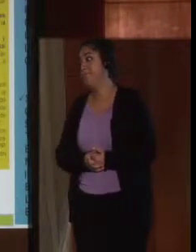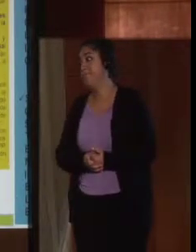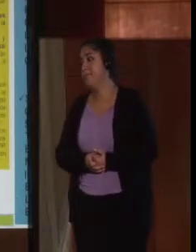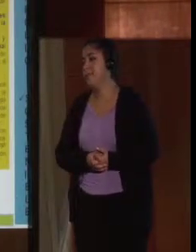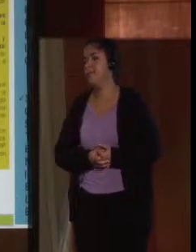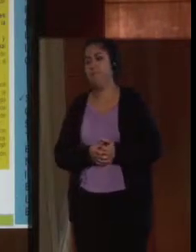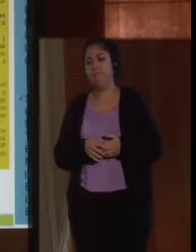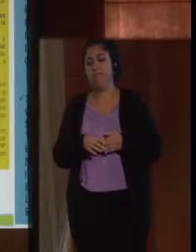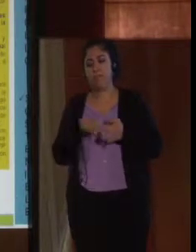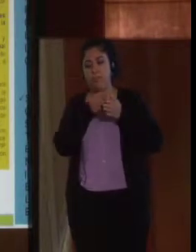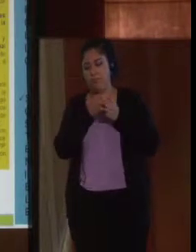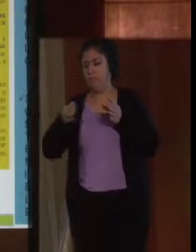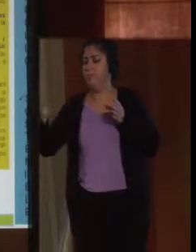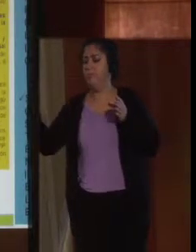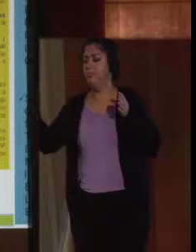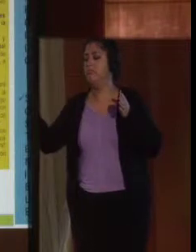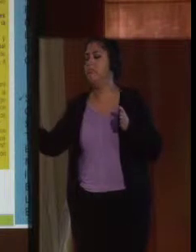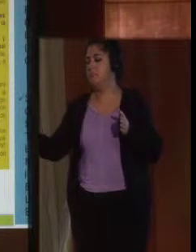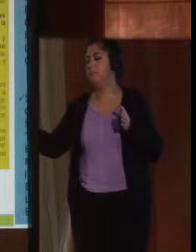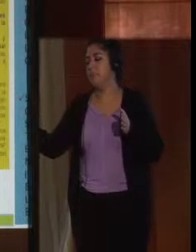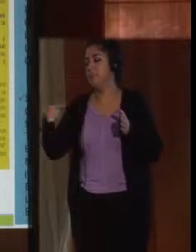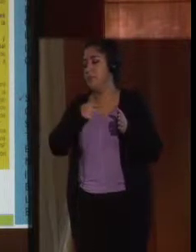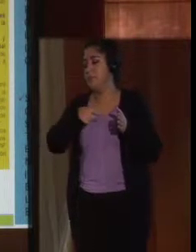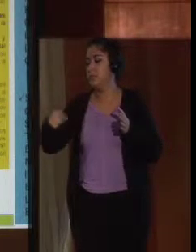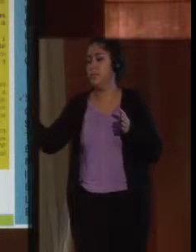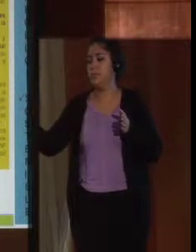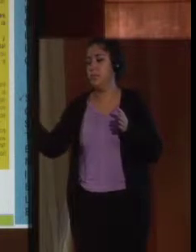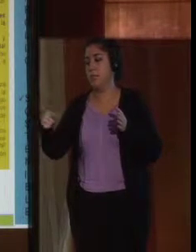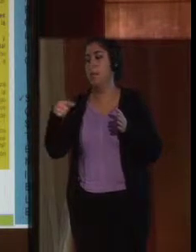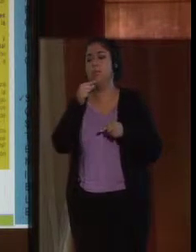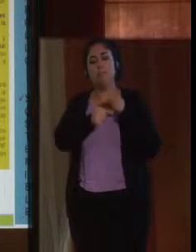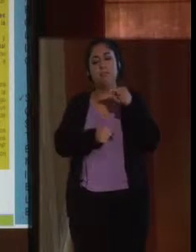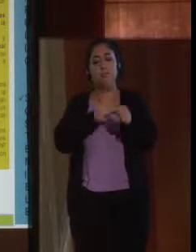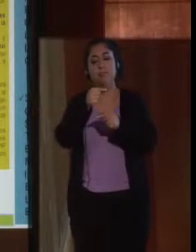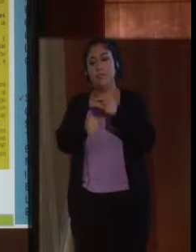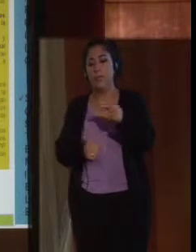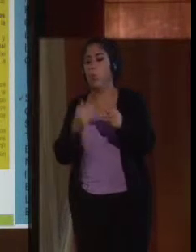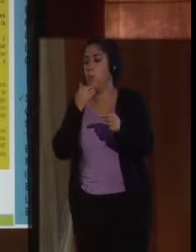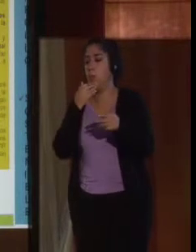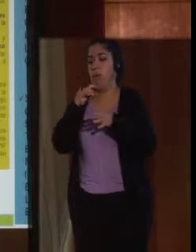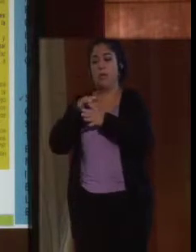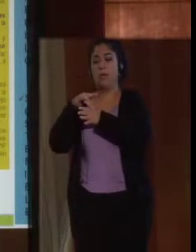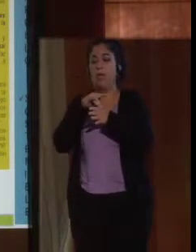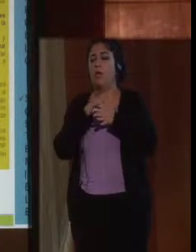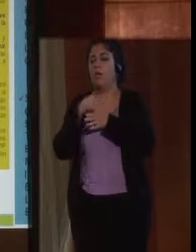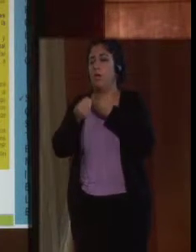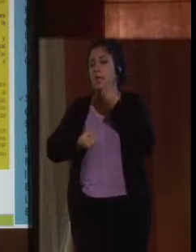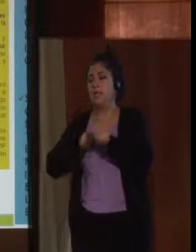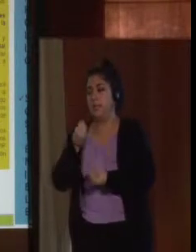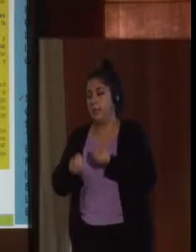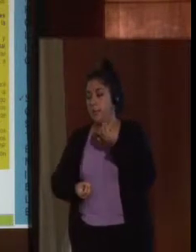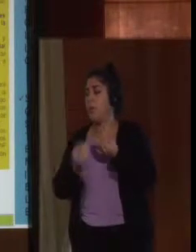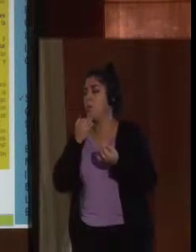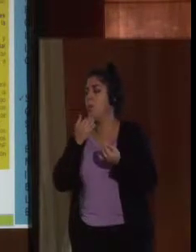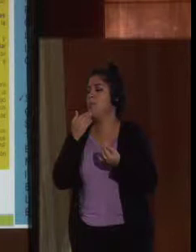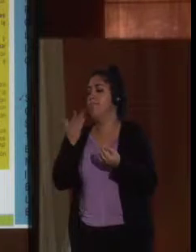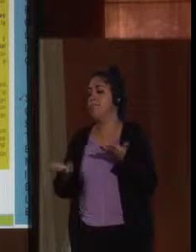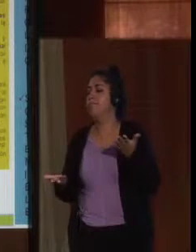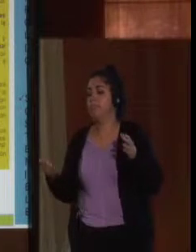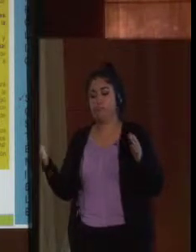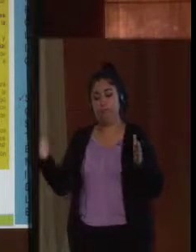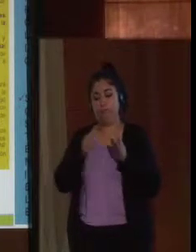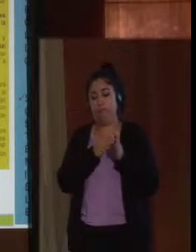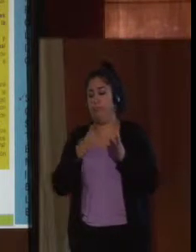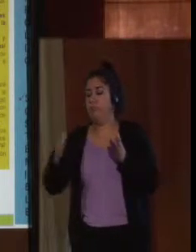climático, ¿cómo ha ido trabajando este tema el Ministerio de Economía y Finanzas? Se puede observar